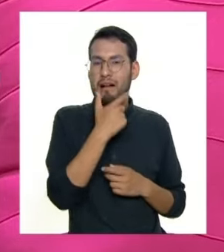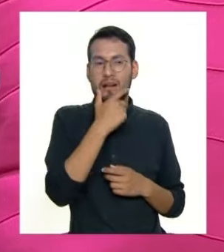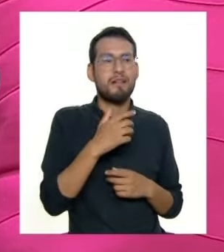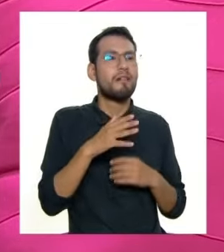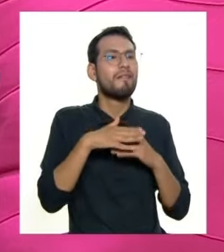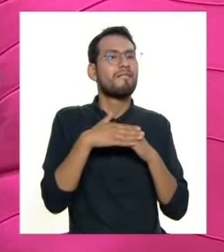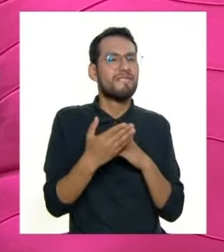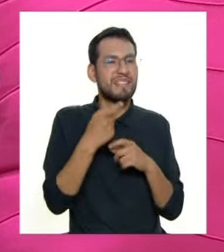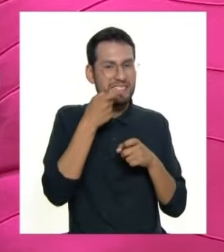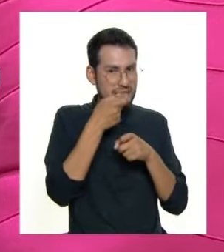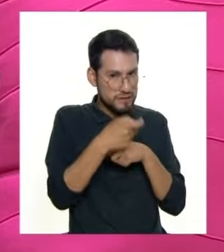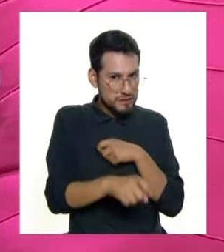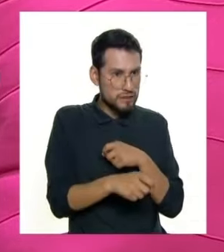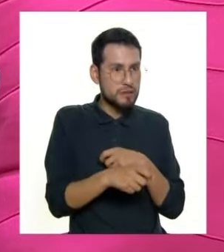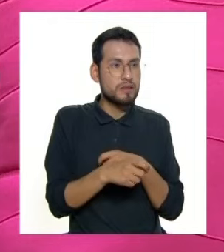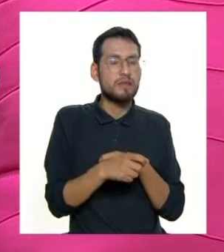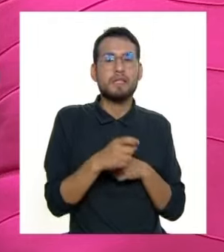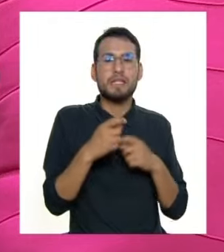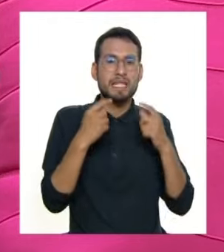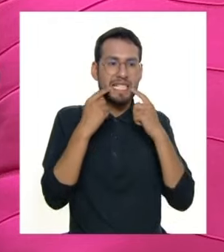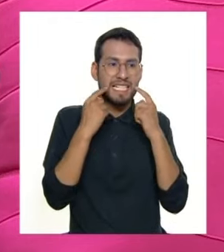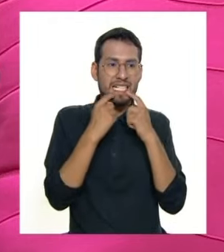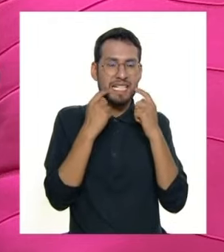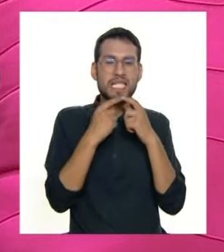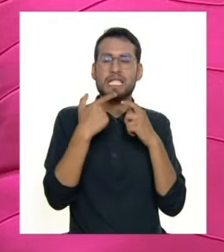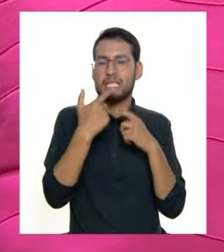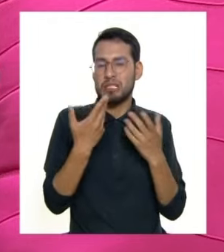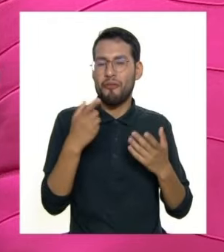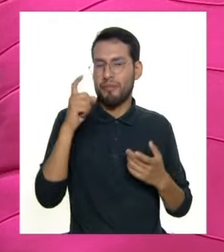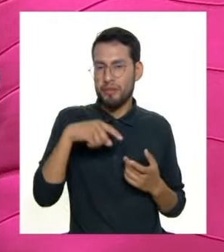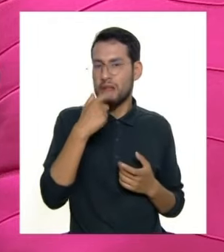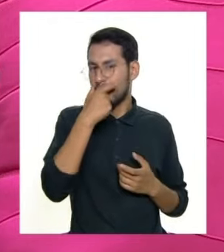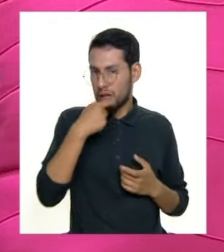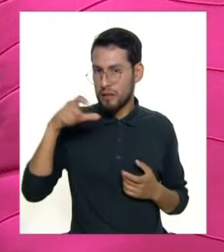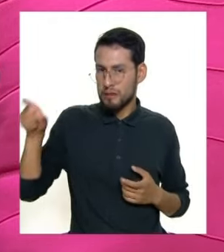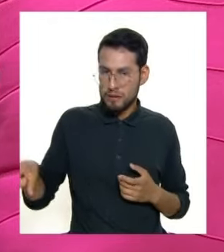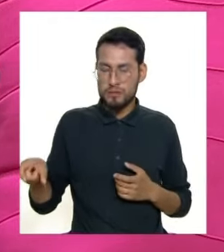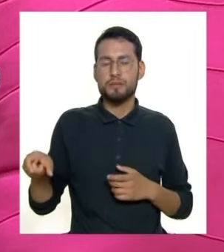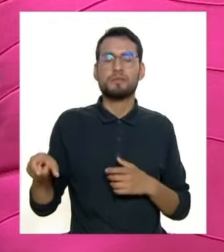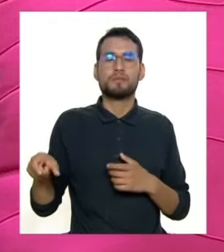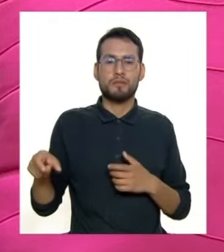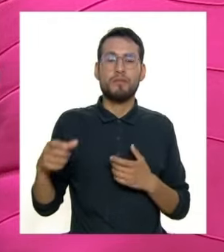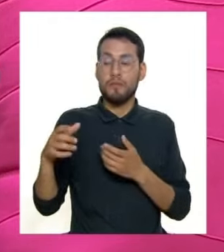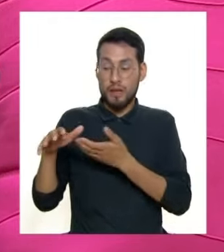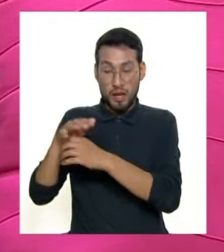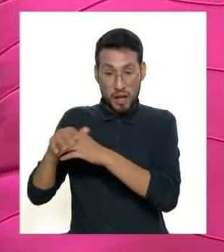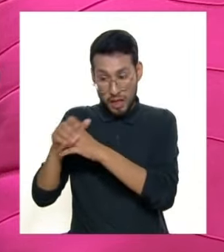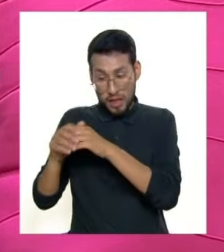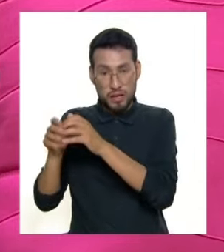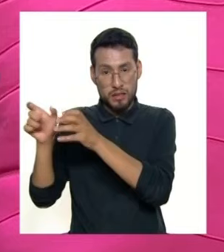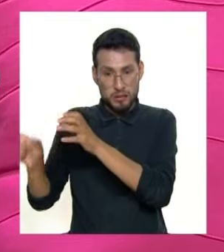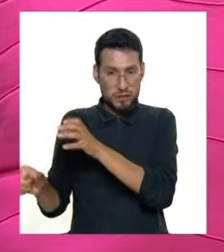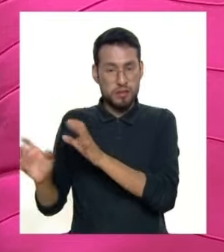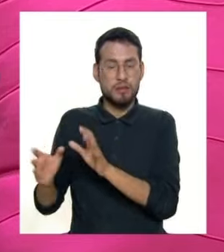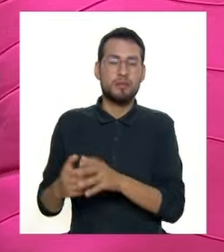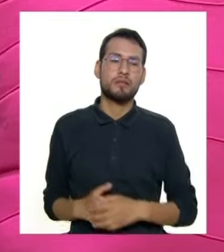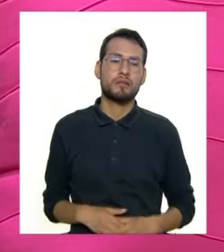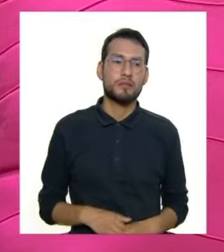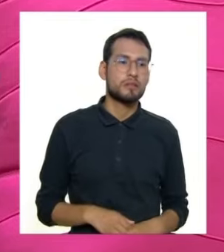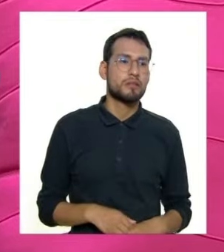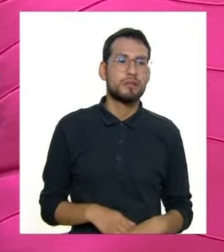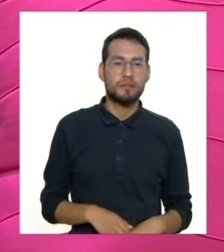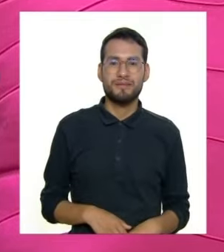final está dañando los pilares que se sostienen esa prótesis. Entonces, lo ideal sí es sacarlo, lavarlo nada más y dejarlo un costadito, ¿no? Doctor,